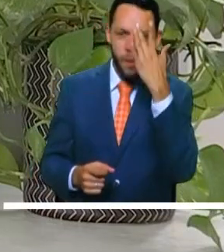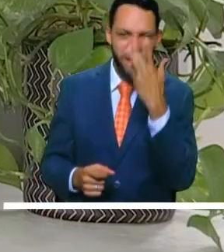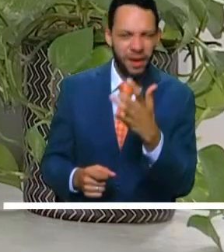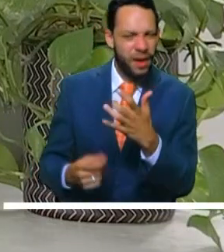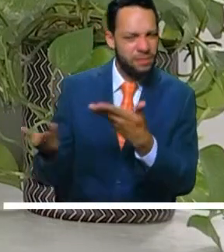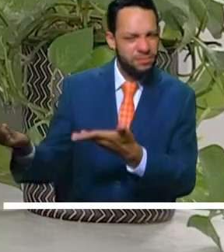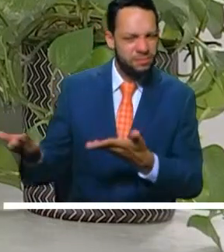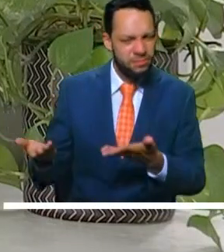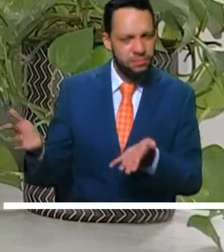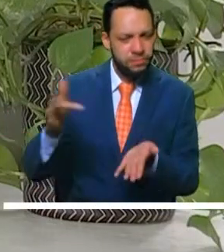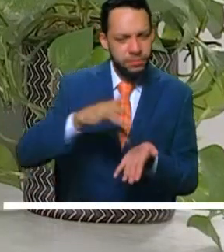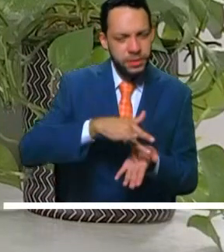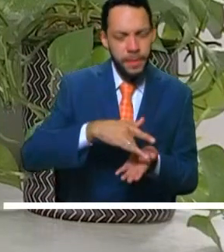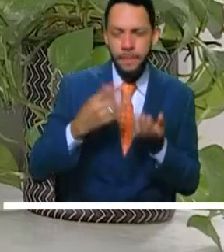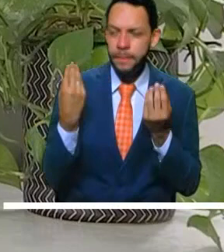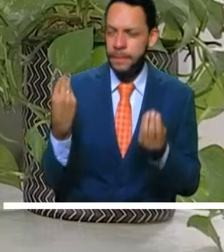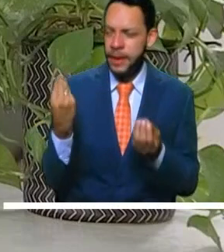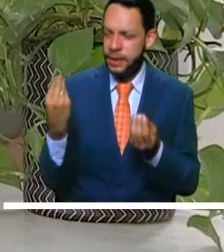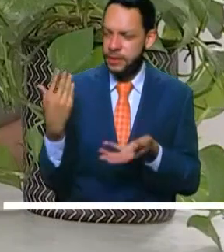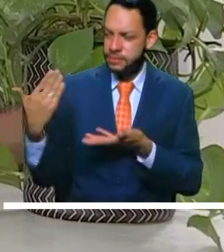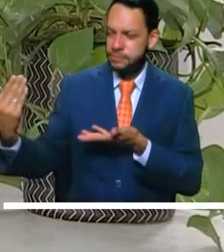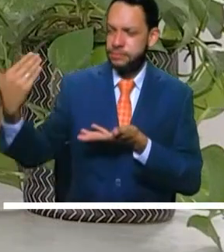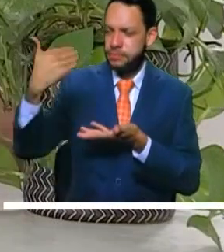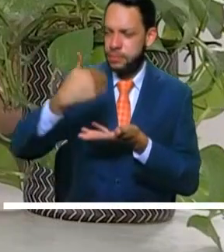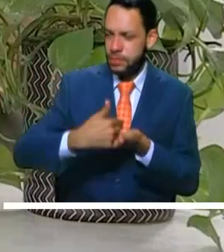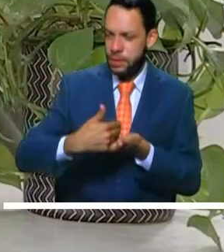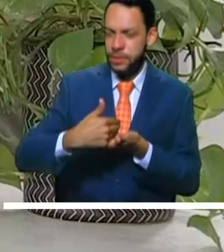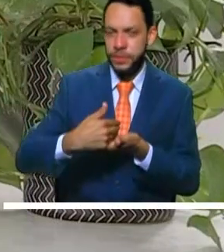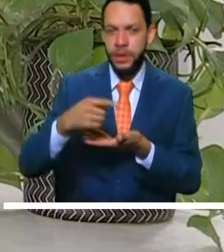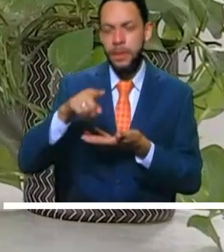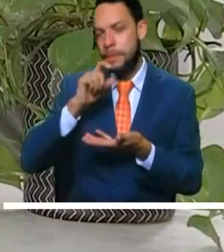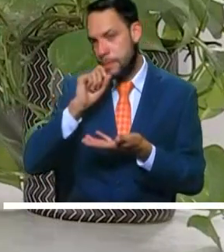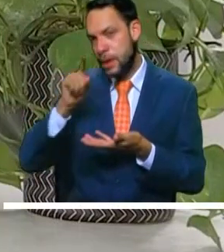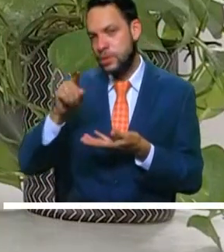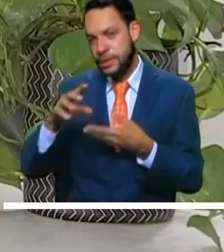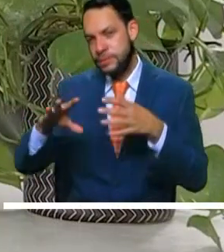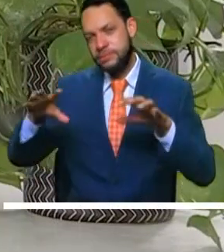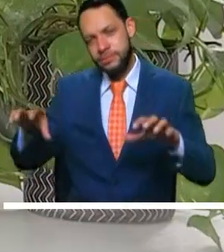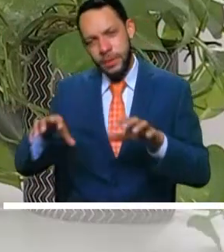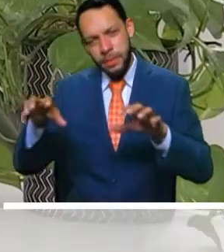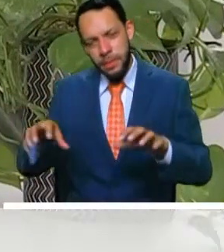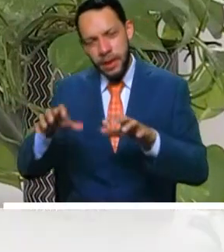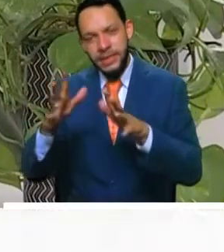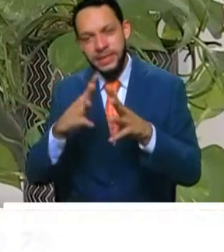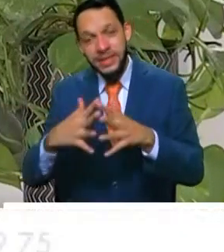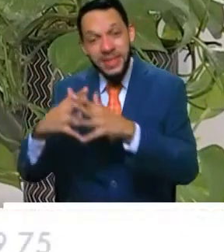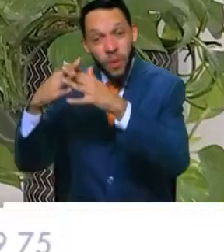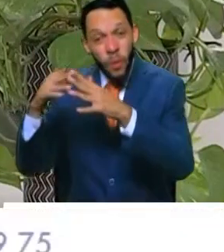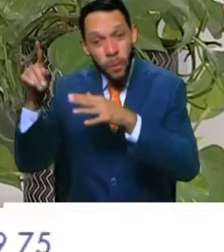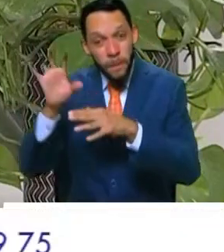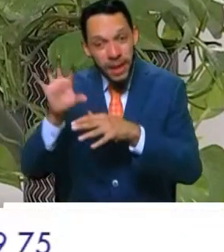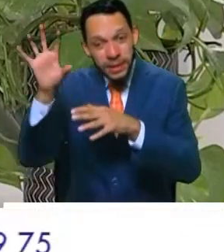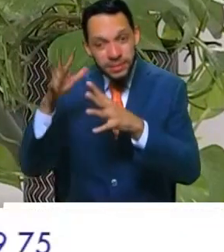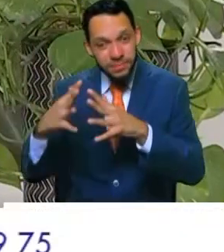venido. Y cuéntale a los televidentes qué haces en Estados Unidos, por qué viniste acá.